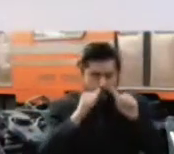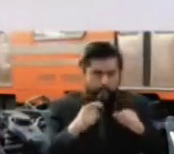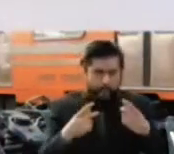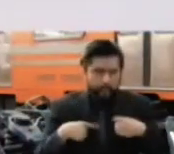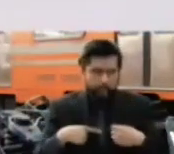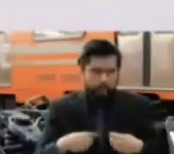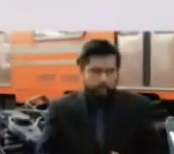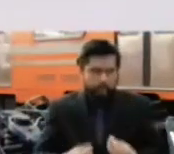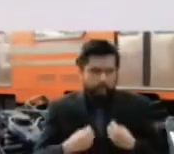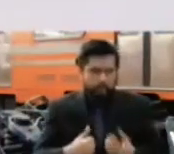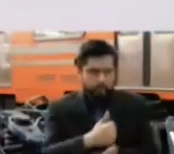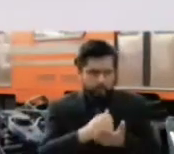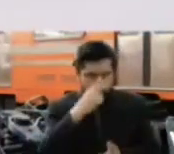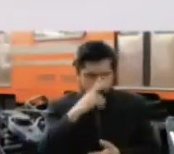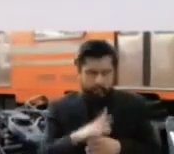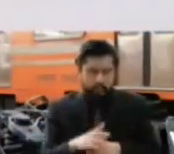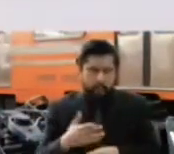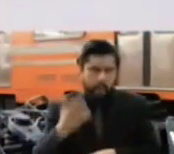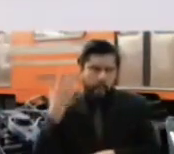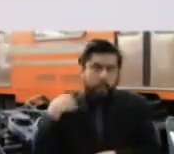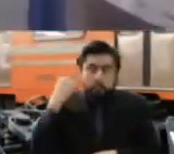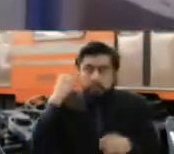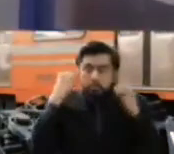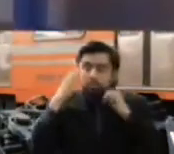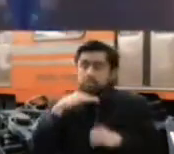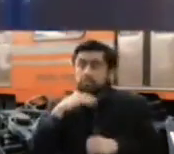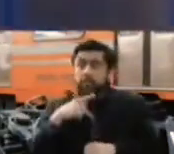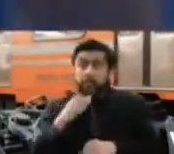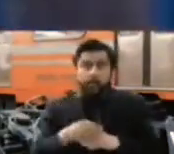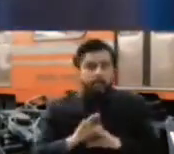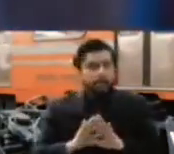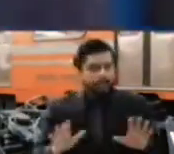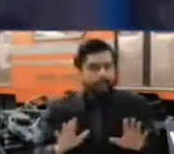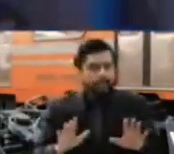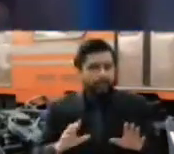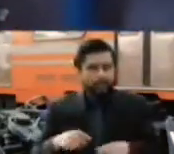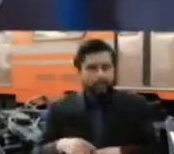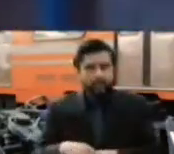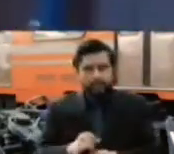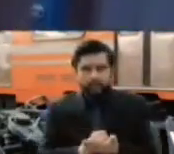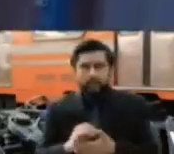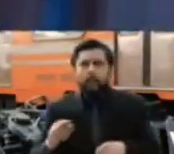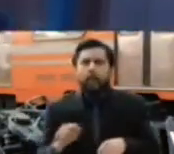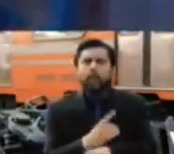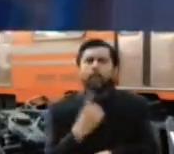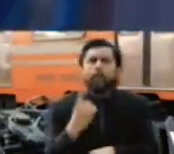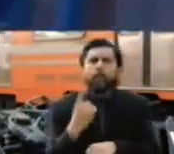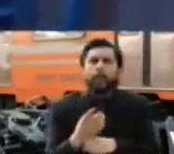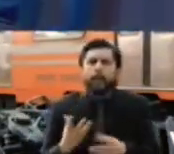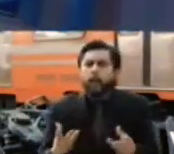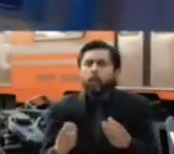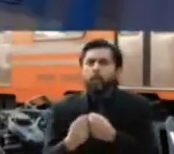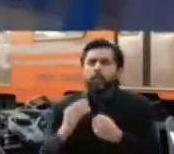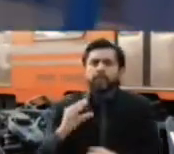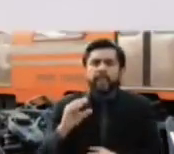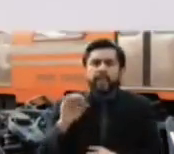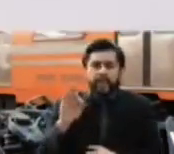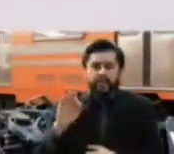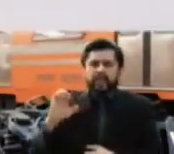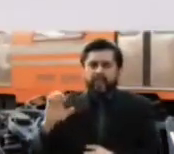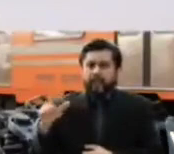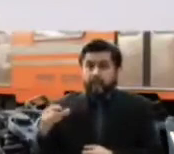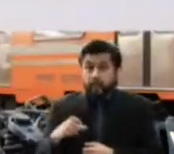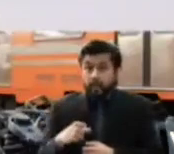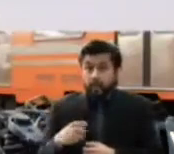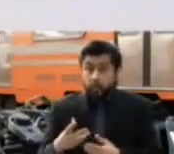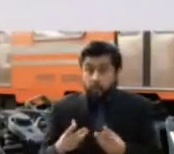que nos hubiéramos imaginado cuando entramos en el 2019. ¿Por qué? Pues porque estamos diseñando junto con Comisión Federal de Electricidad